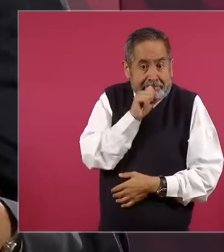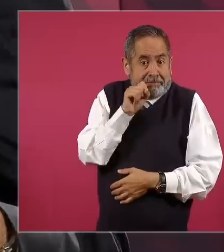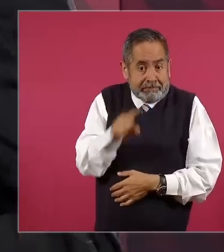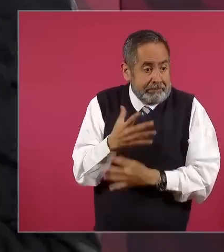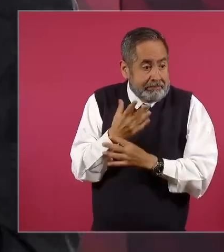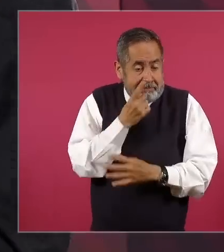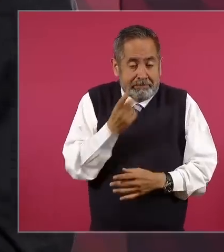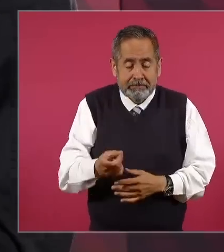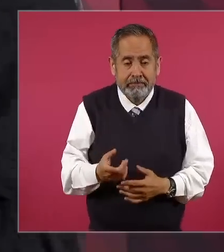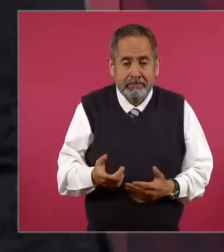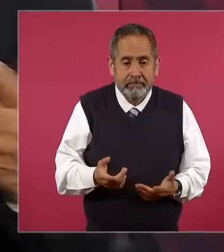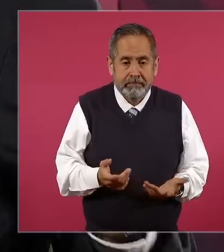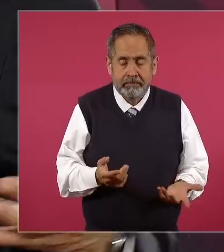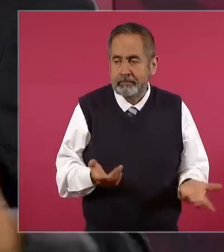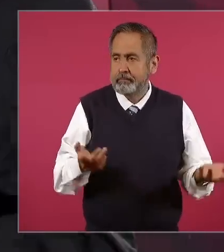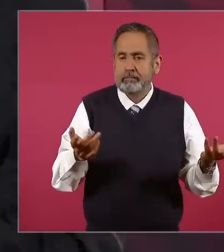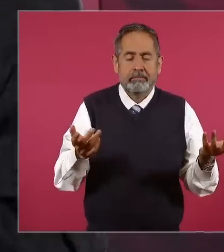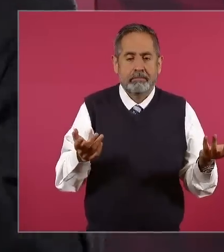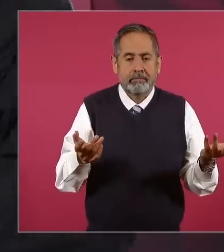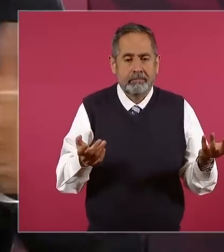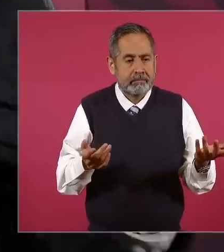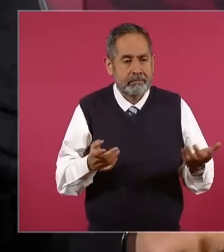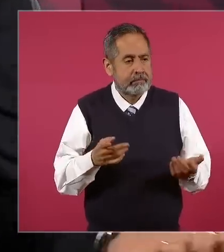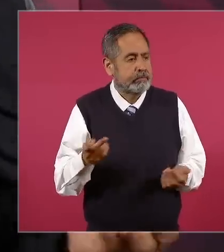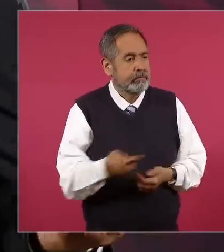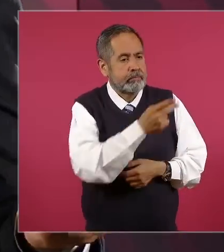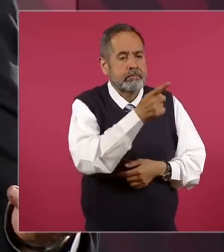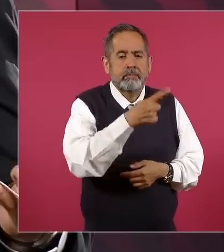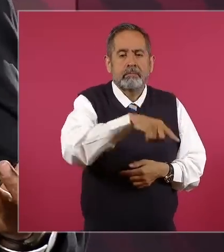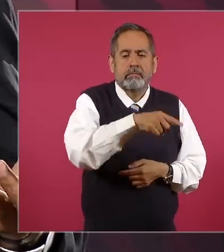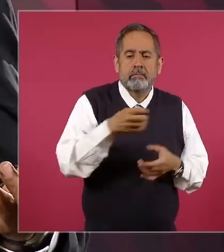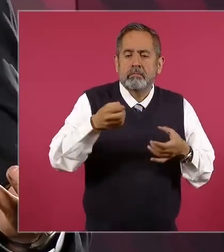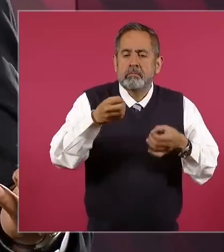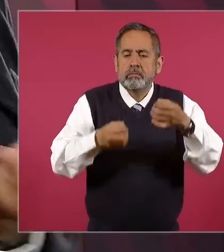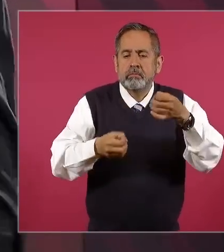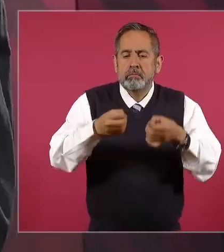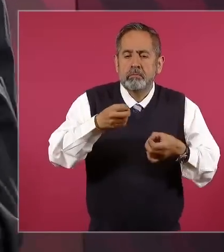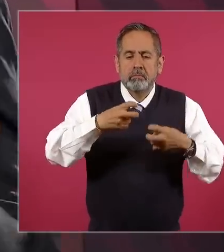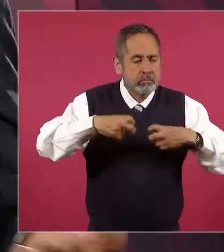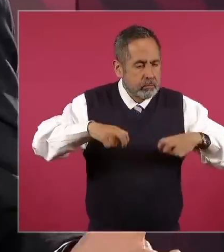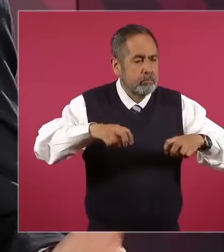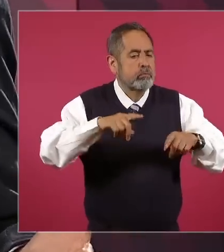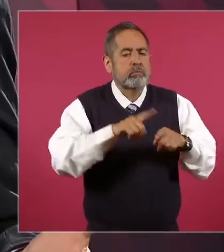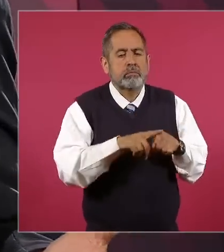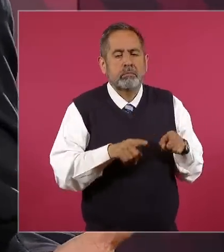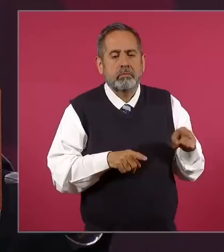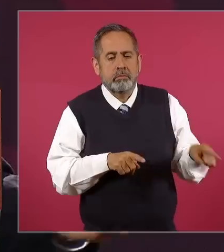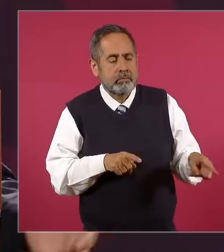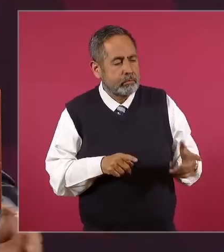Y habría que preguntarle a los jueces y a los